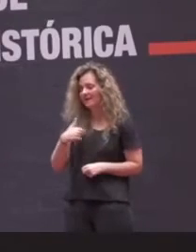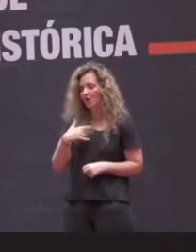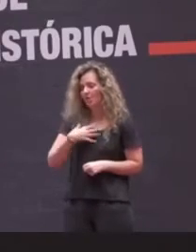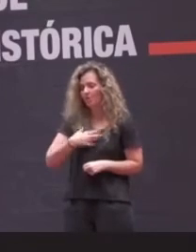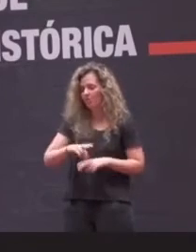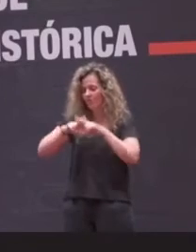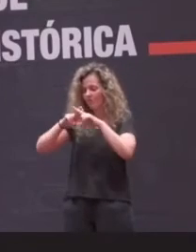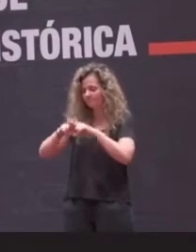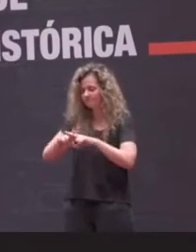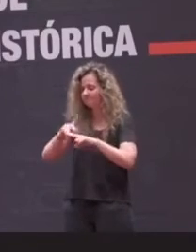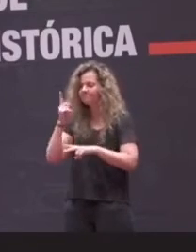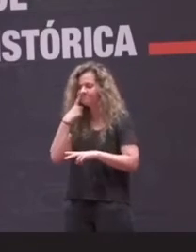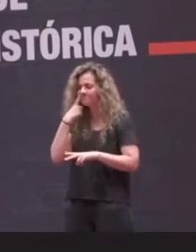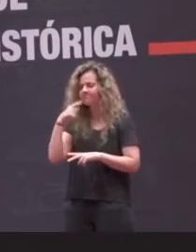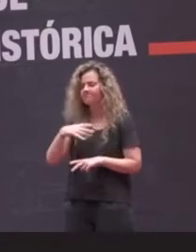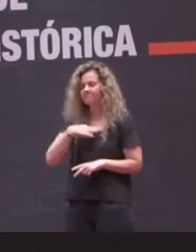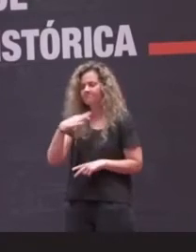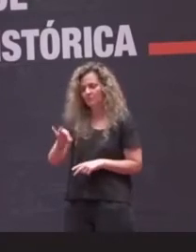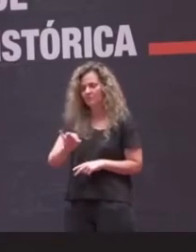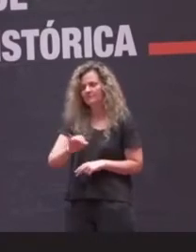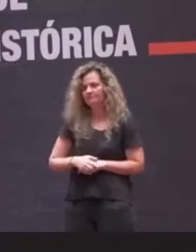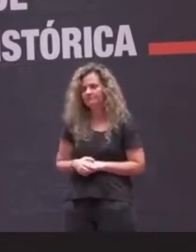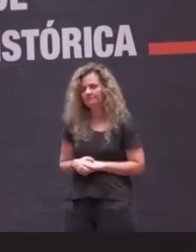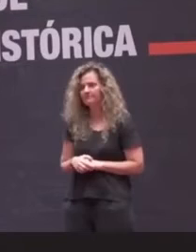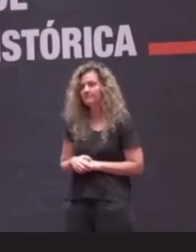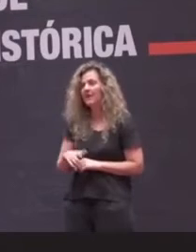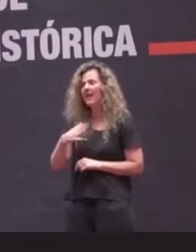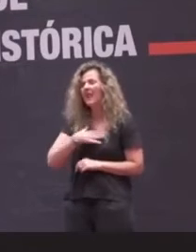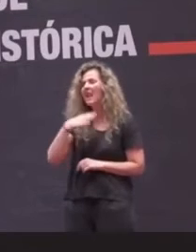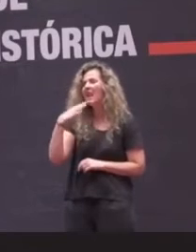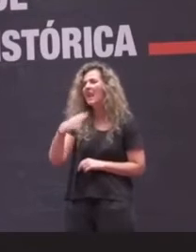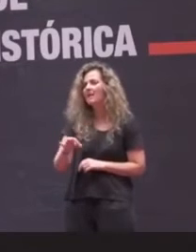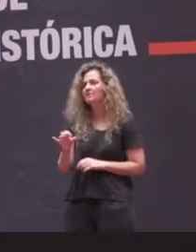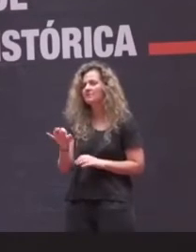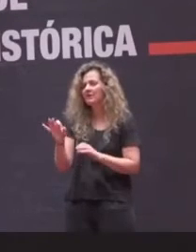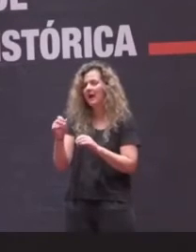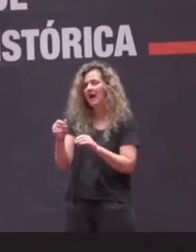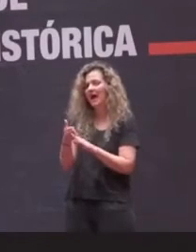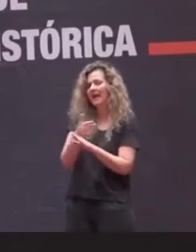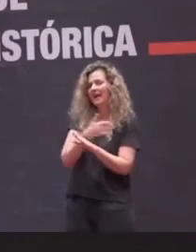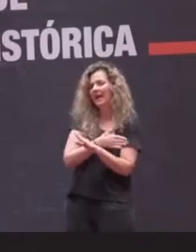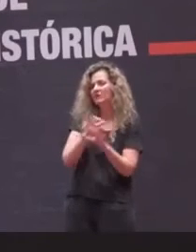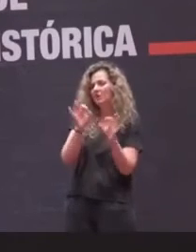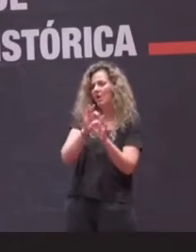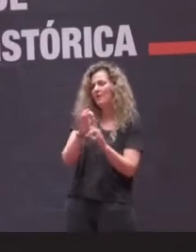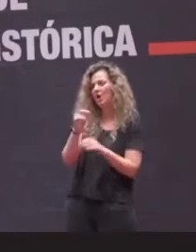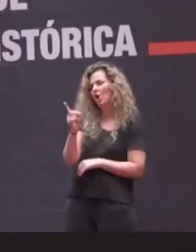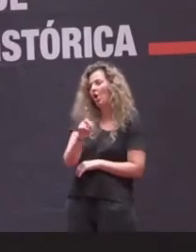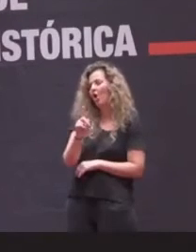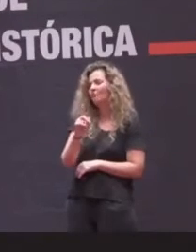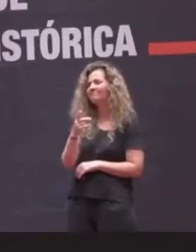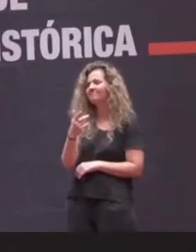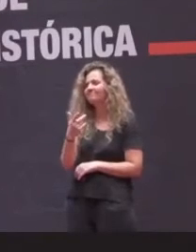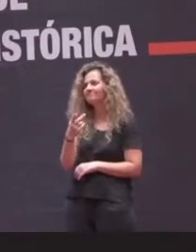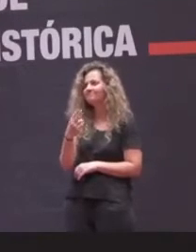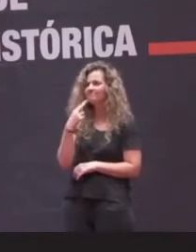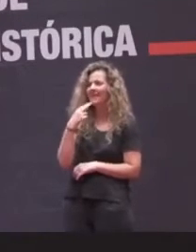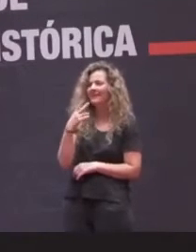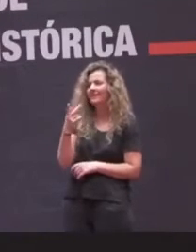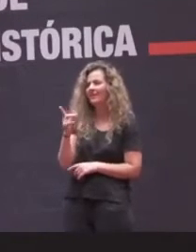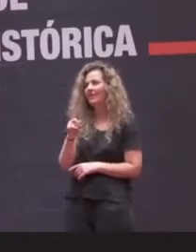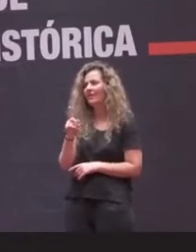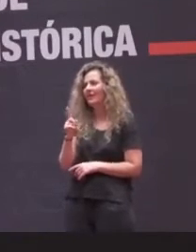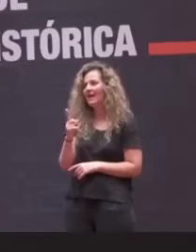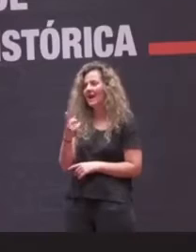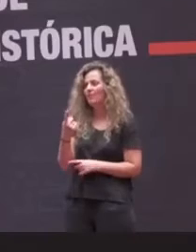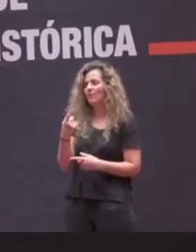ver esa posibilidad. La posibilidad no es que no existiera, era quizás o medo a, bueno, medo, quizás o medo